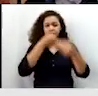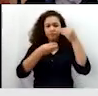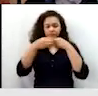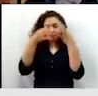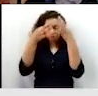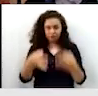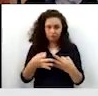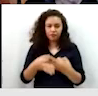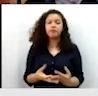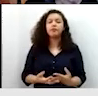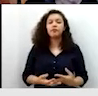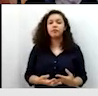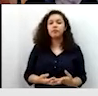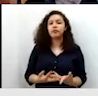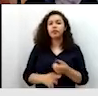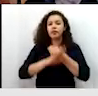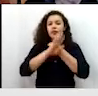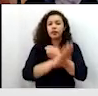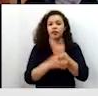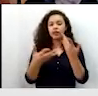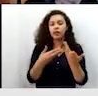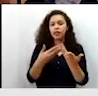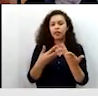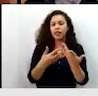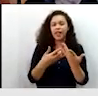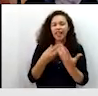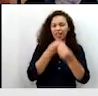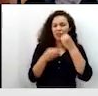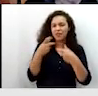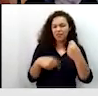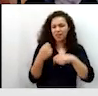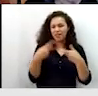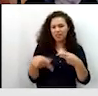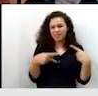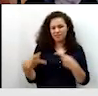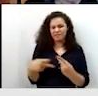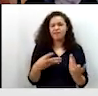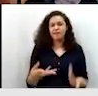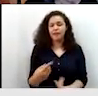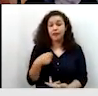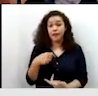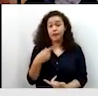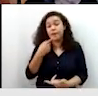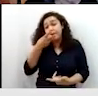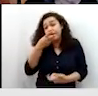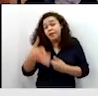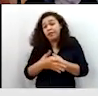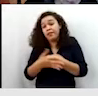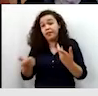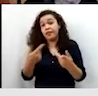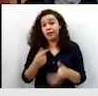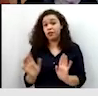correcta. Lo ideal es evitar alimentos procesados. Pues de hecho yo me declaro alguien que ya entró en ese régimen muy